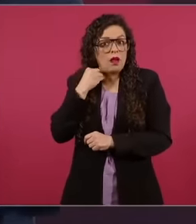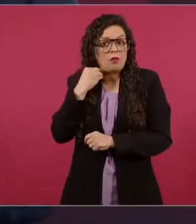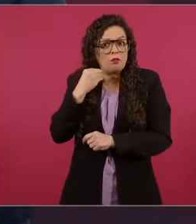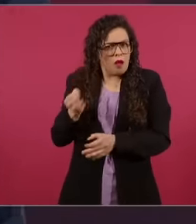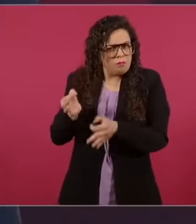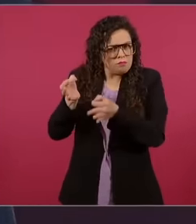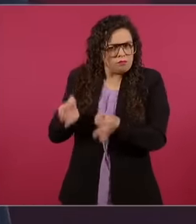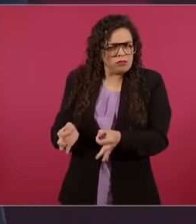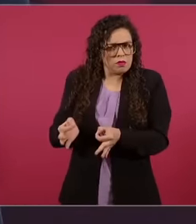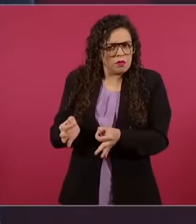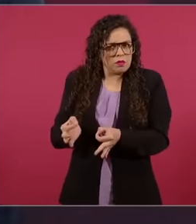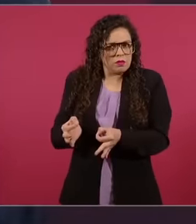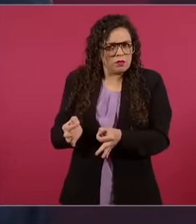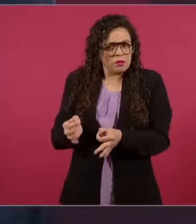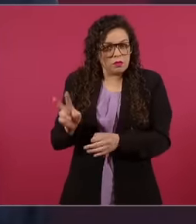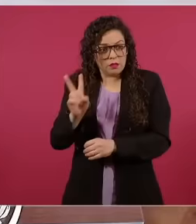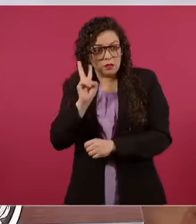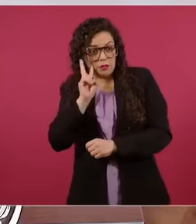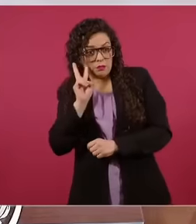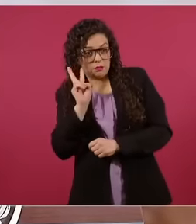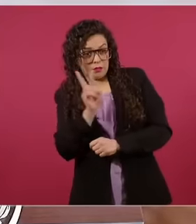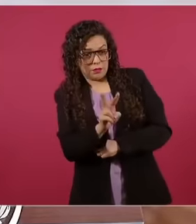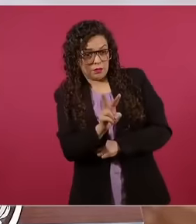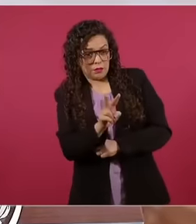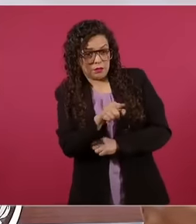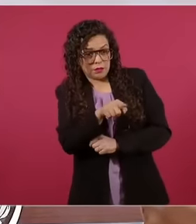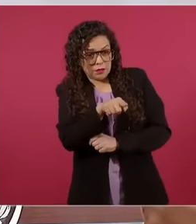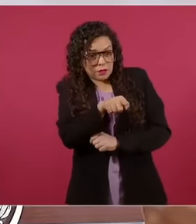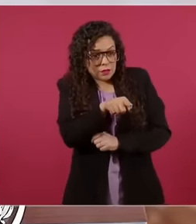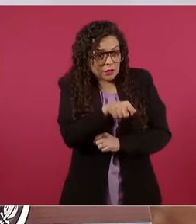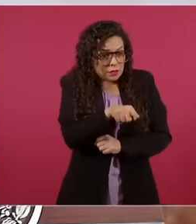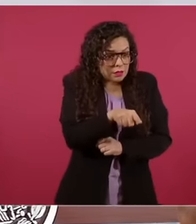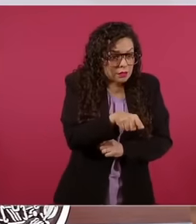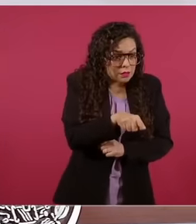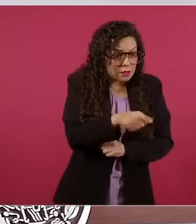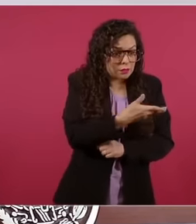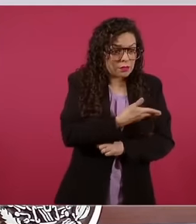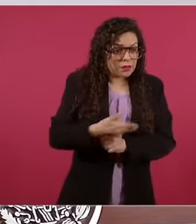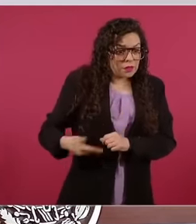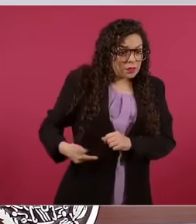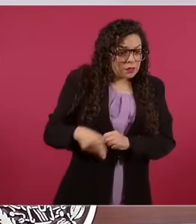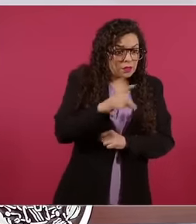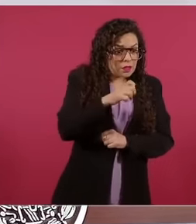que un presidente del partido que ellos fundaron en